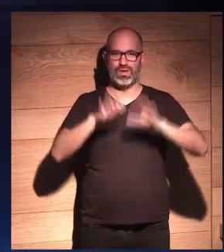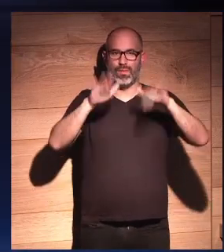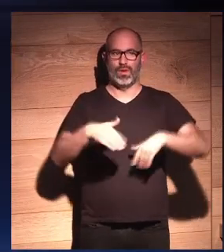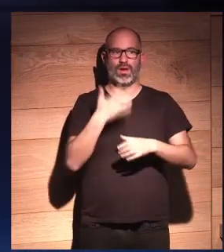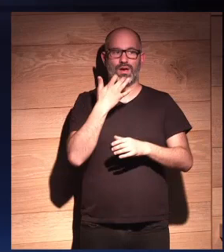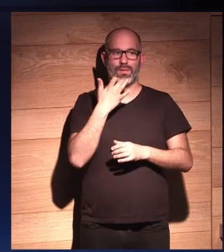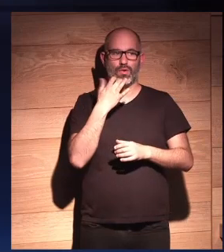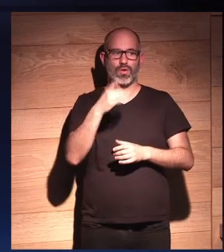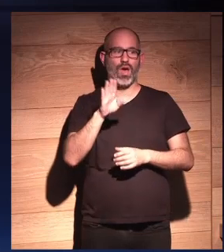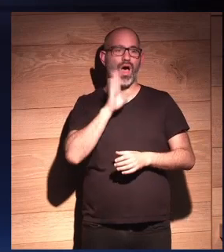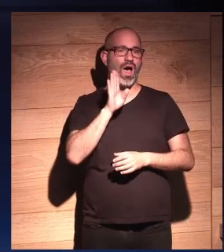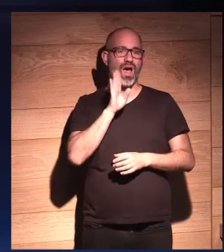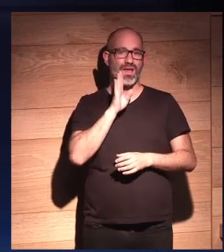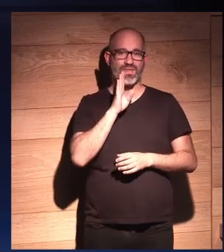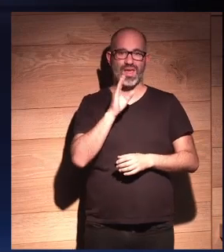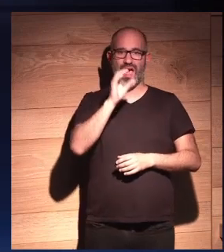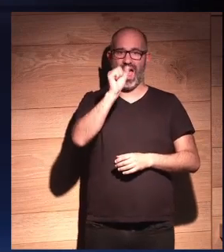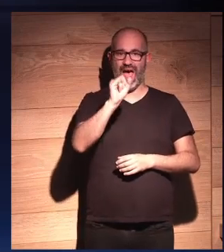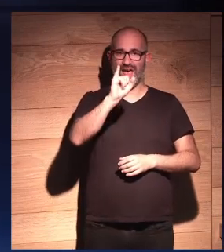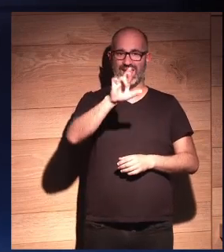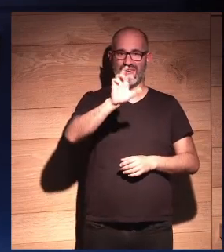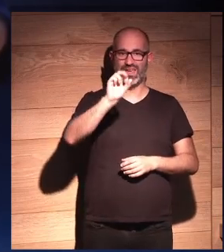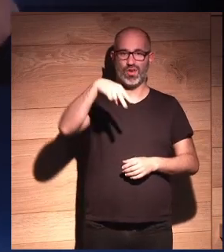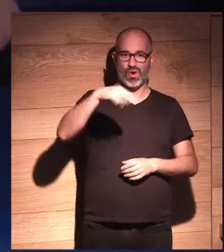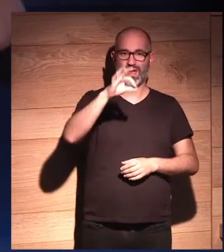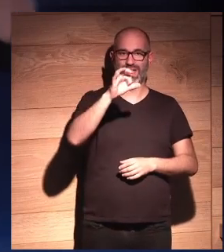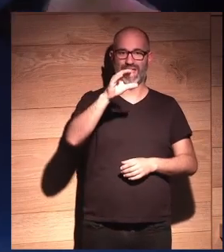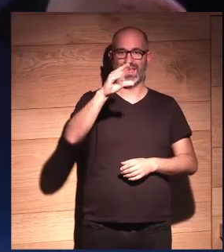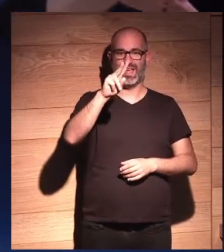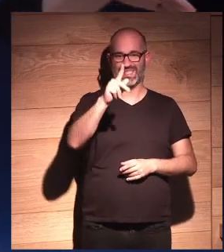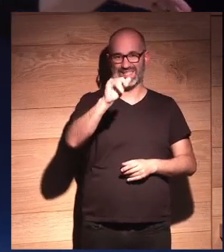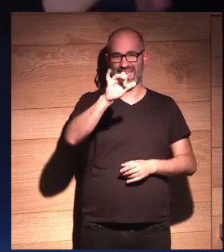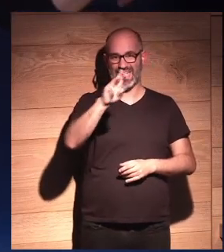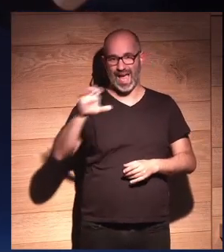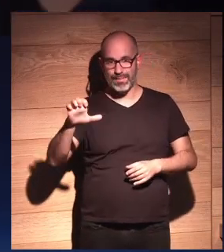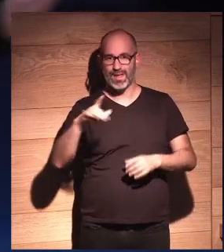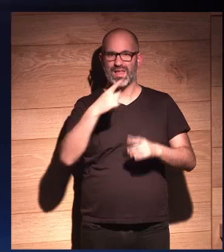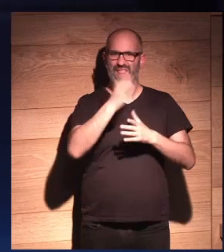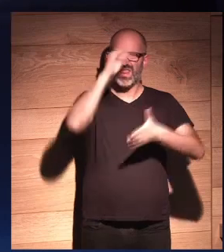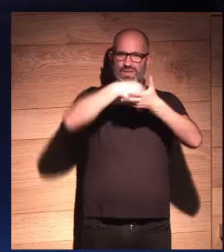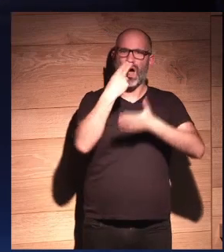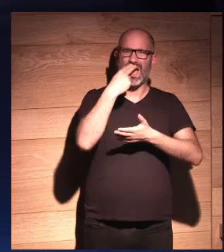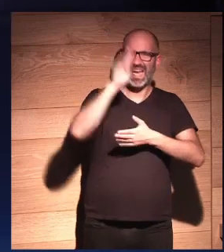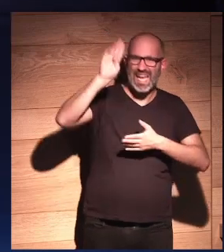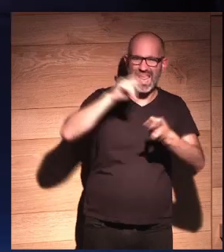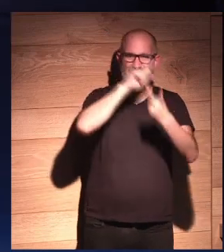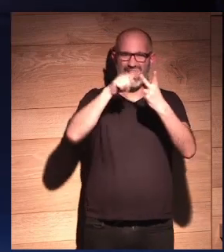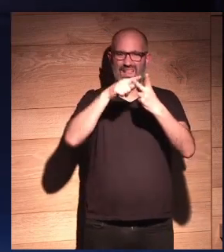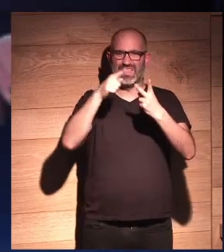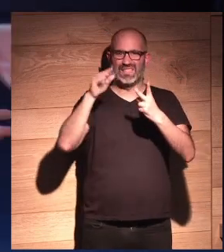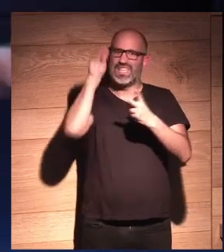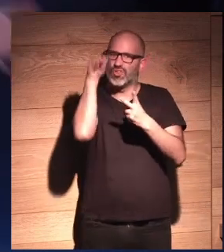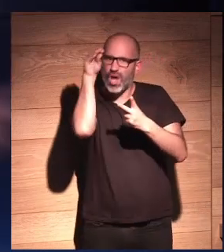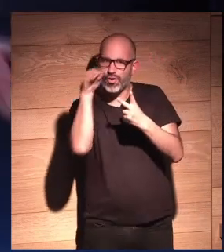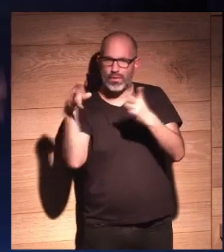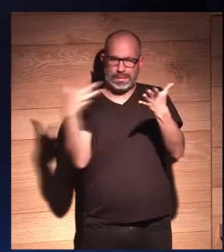Iron Sky. Iron Sky era un proyecto de ciencia ficción con Hitler, dinosaurios, mezclaron un popurrí que a toda la gente dijo, hostia, esto